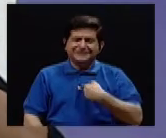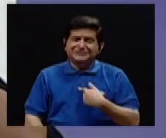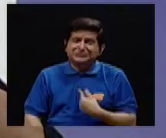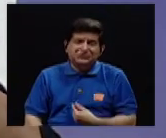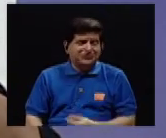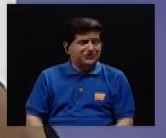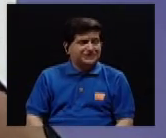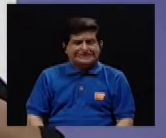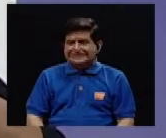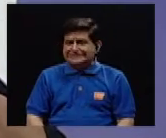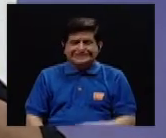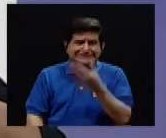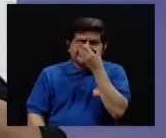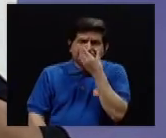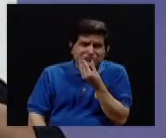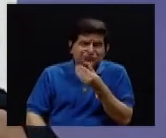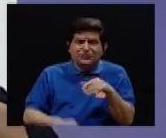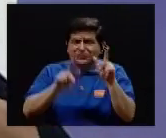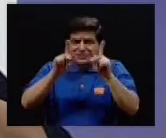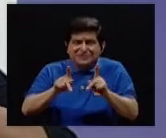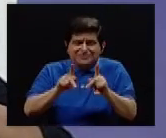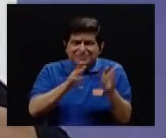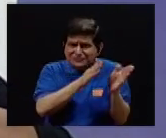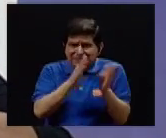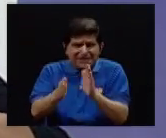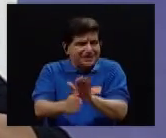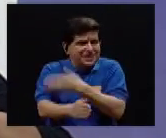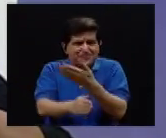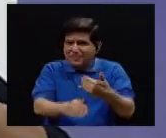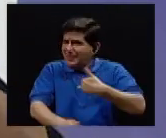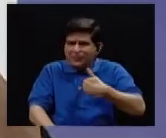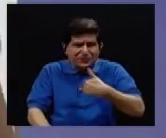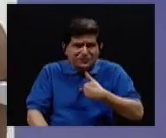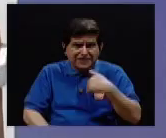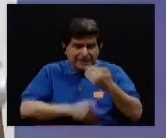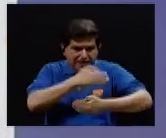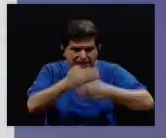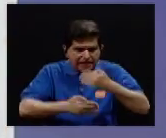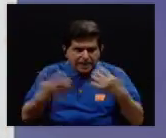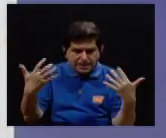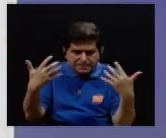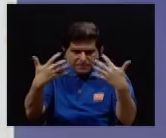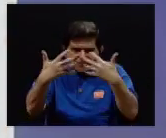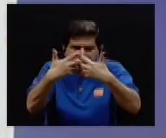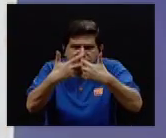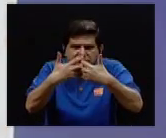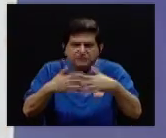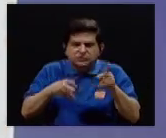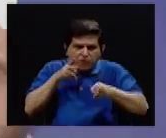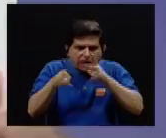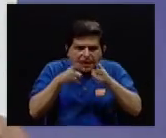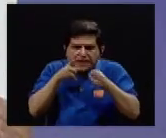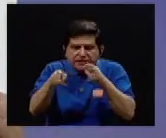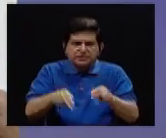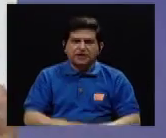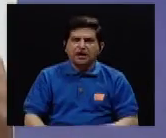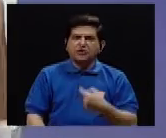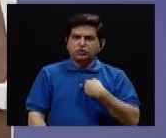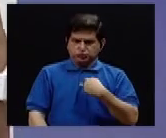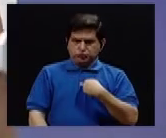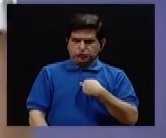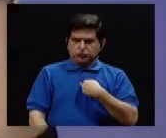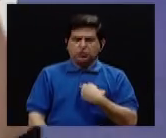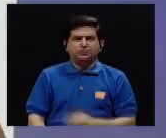sufro mucho cuando no tengo quien me componga la música, porque en el proceso de montaje, en la edición,